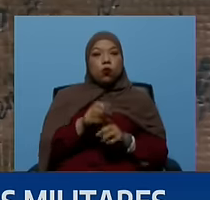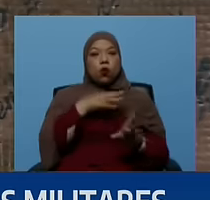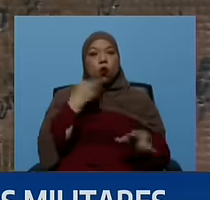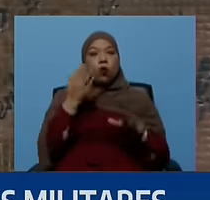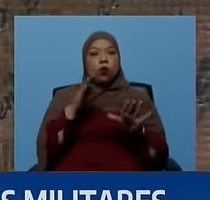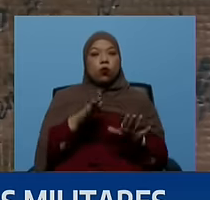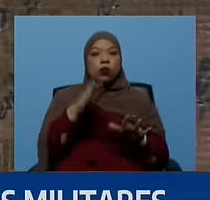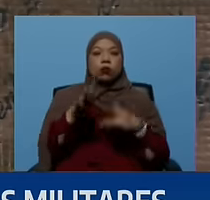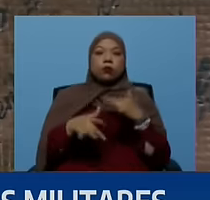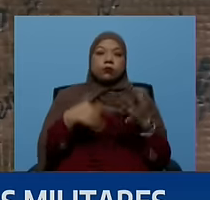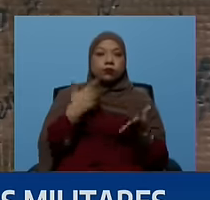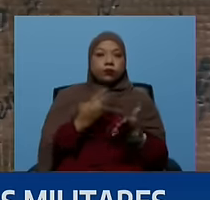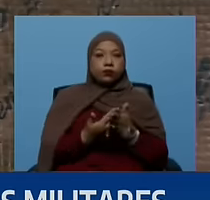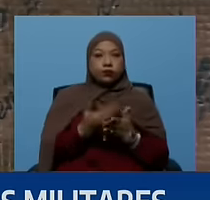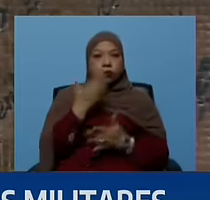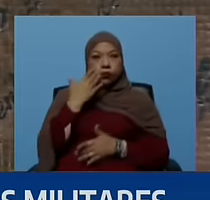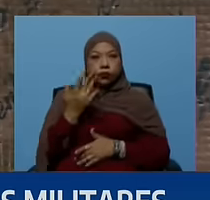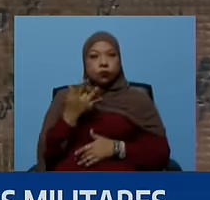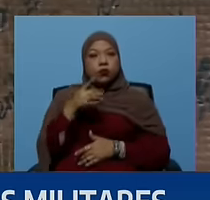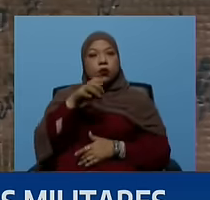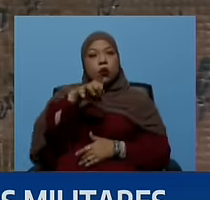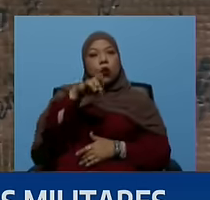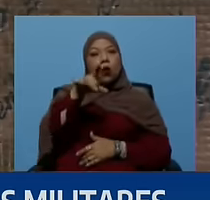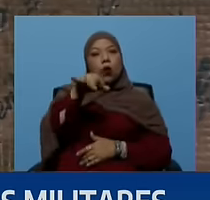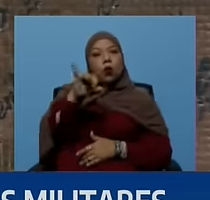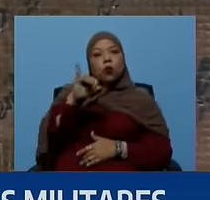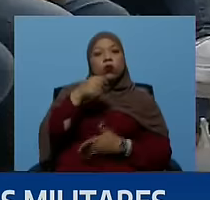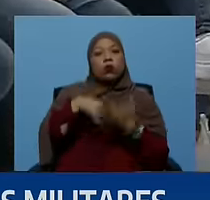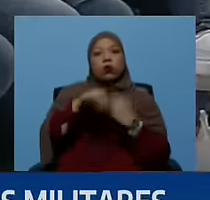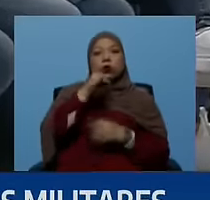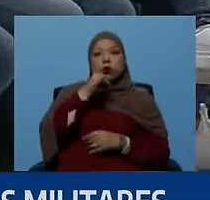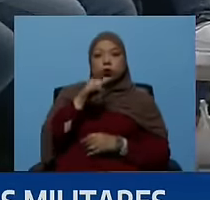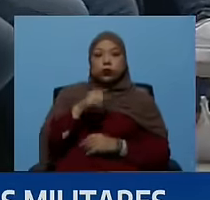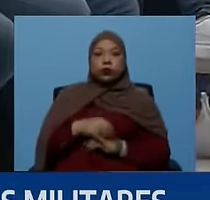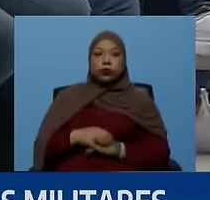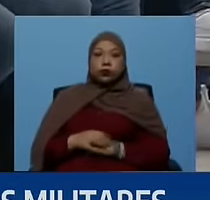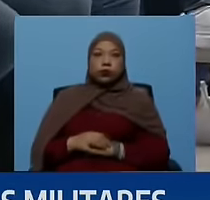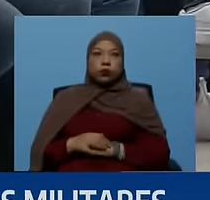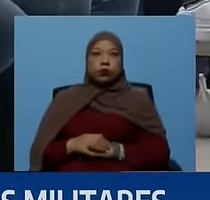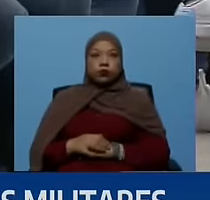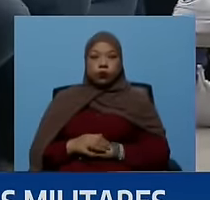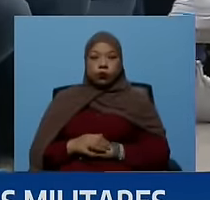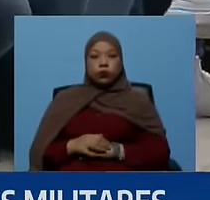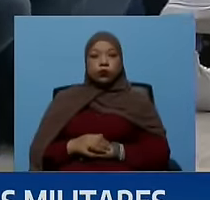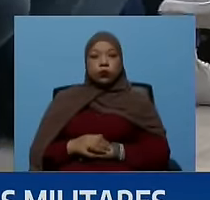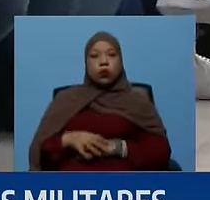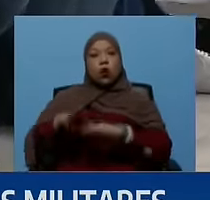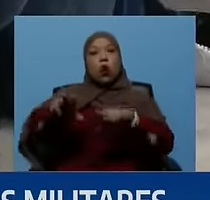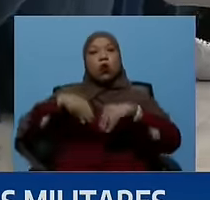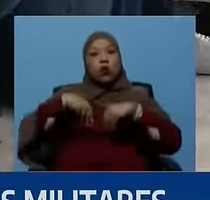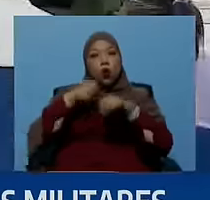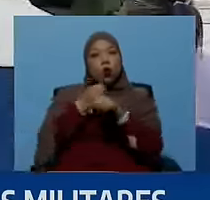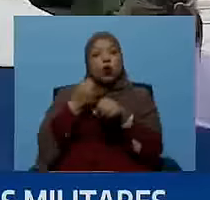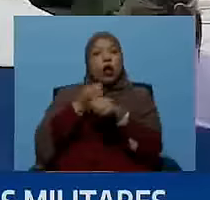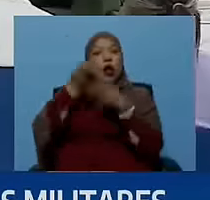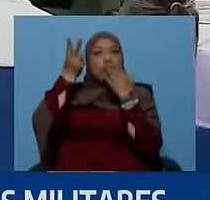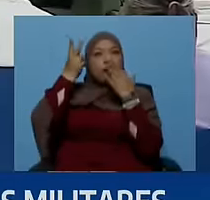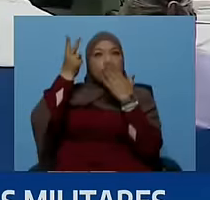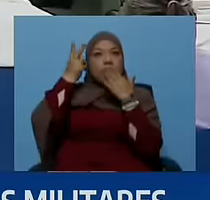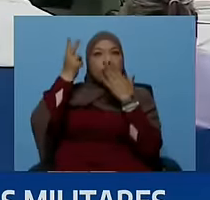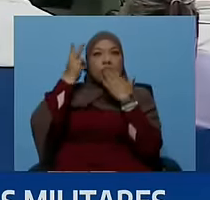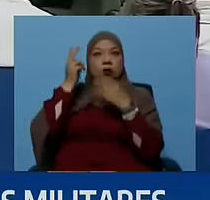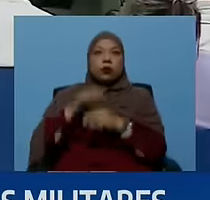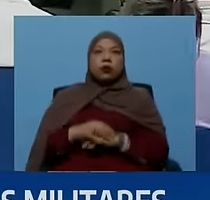el gran Pedro camejo de payara él tomó las raíces indias